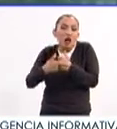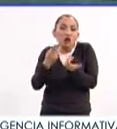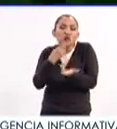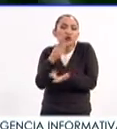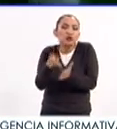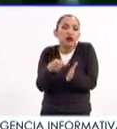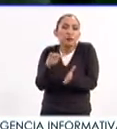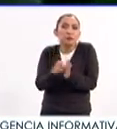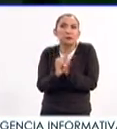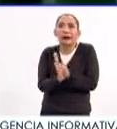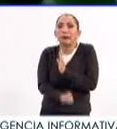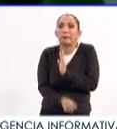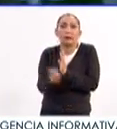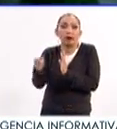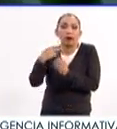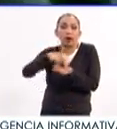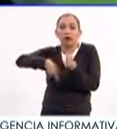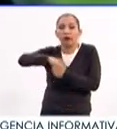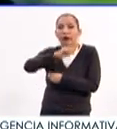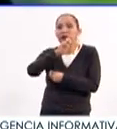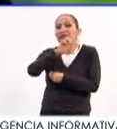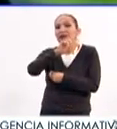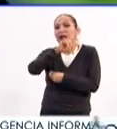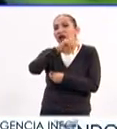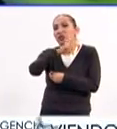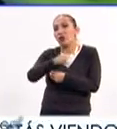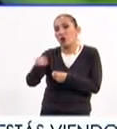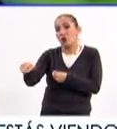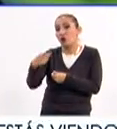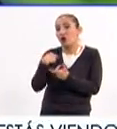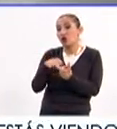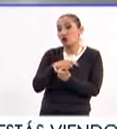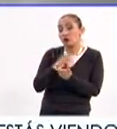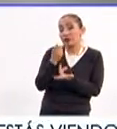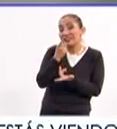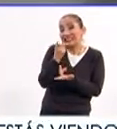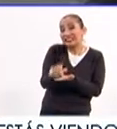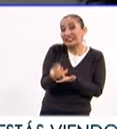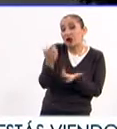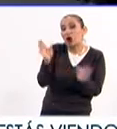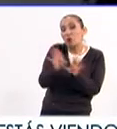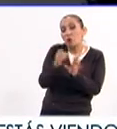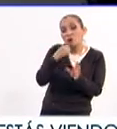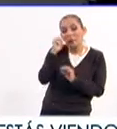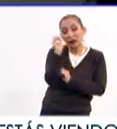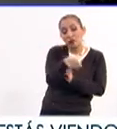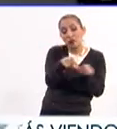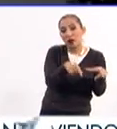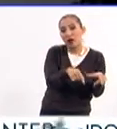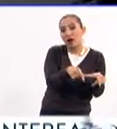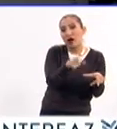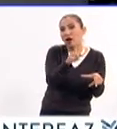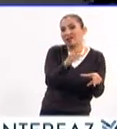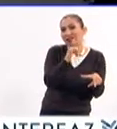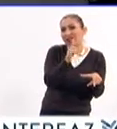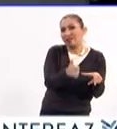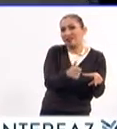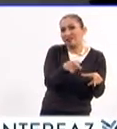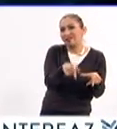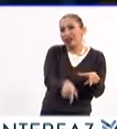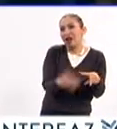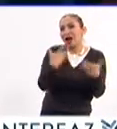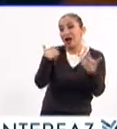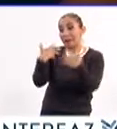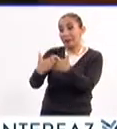cosa, como cuando se recicla, ¿no? Que finalmente lo que uno tira como residuo es prácticamente nada. En